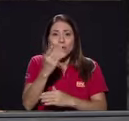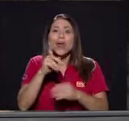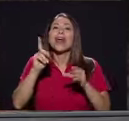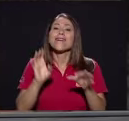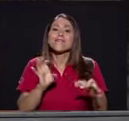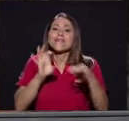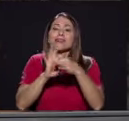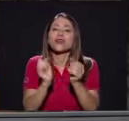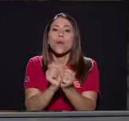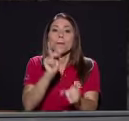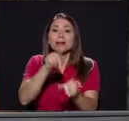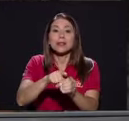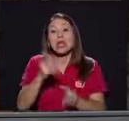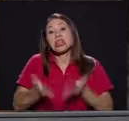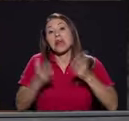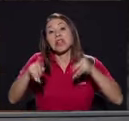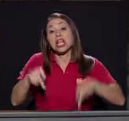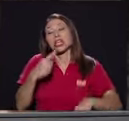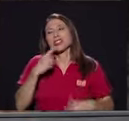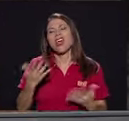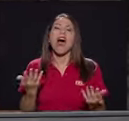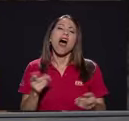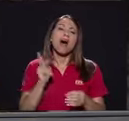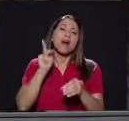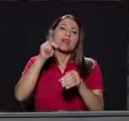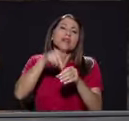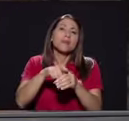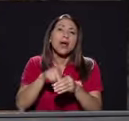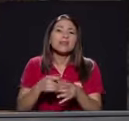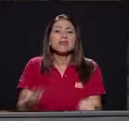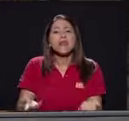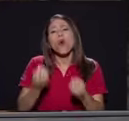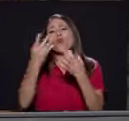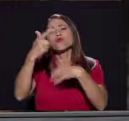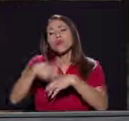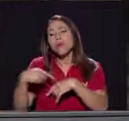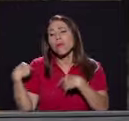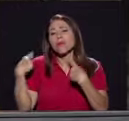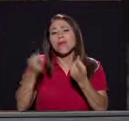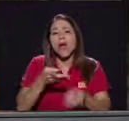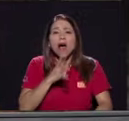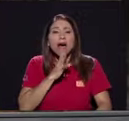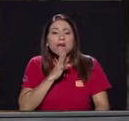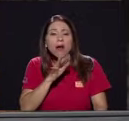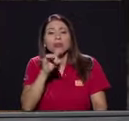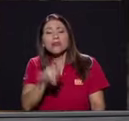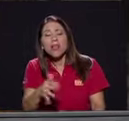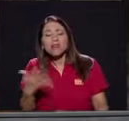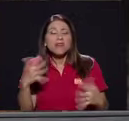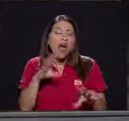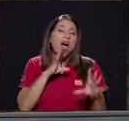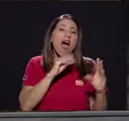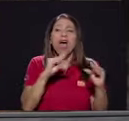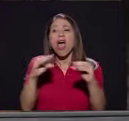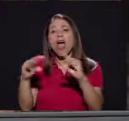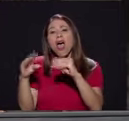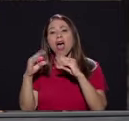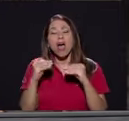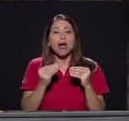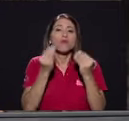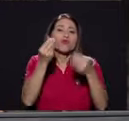con la participación, porque la gente dirá, bueno, pero es que participación, eso lo venimos hablando desde hace mucho tiempo, hablamos mucho, también hemos hablado